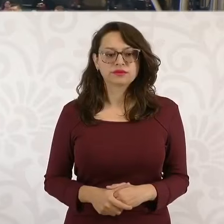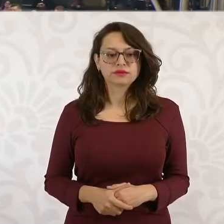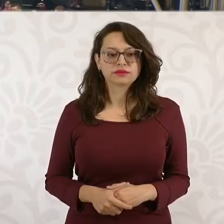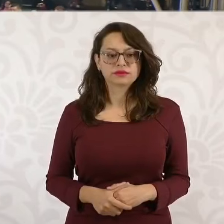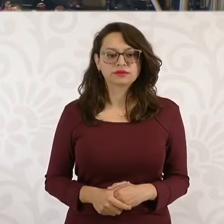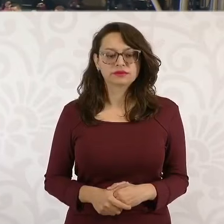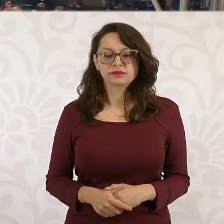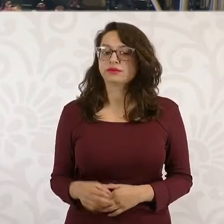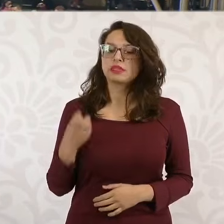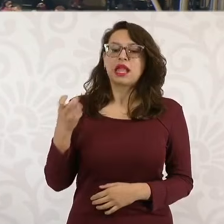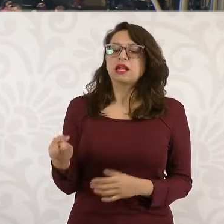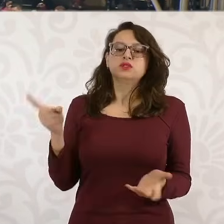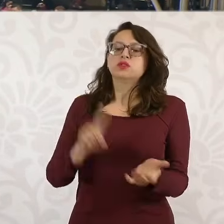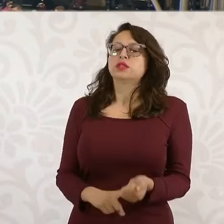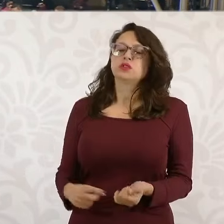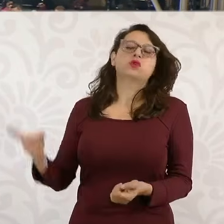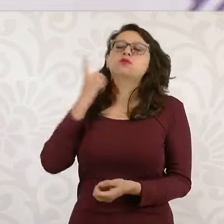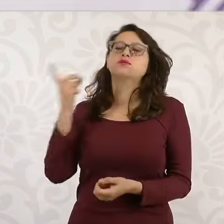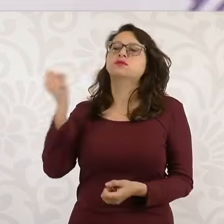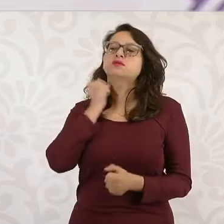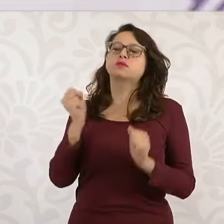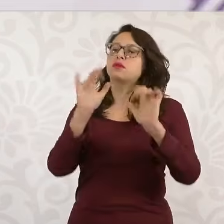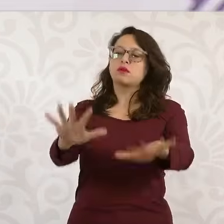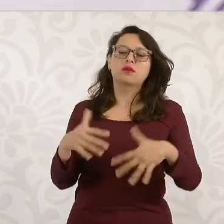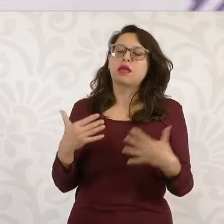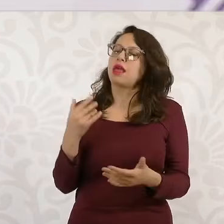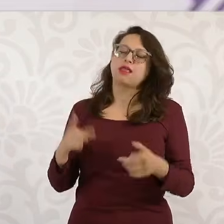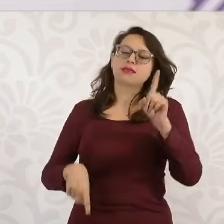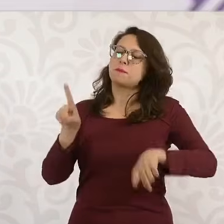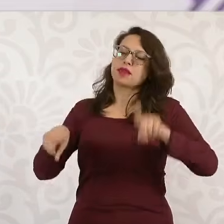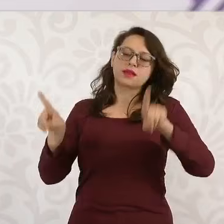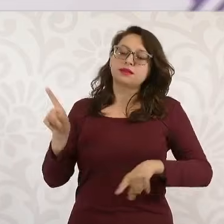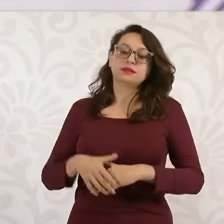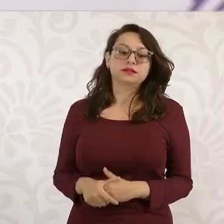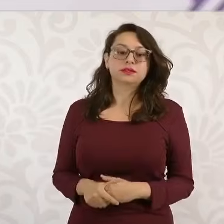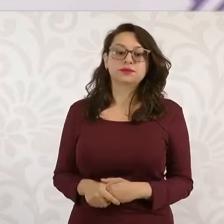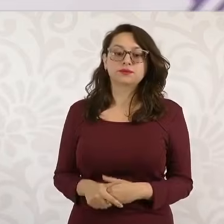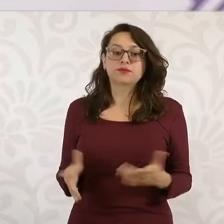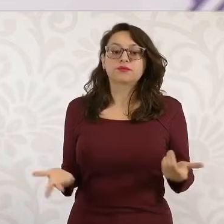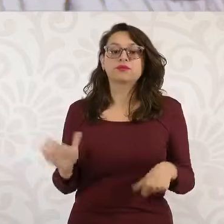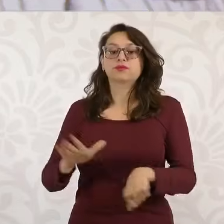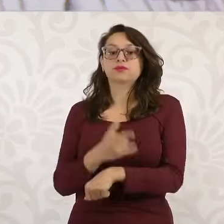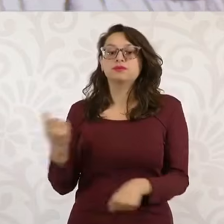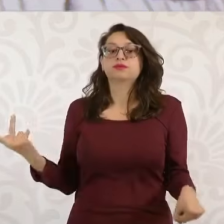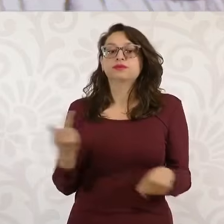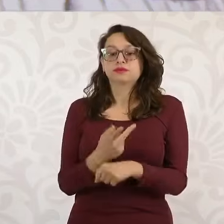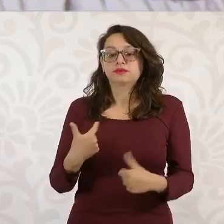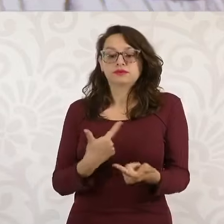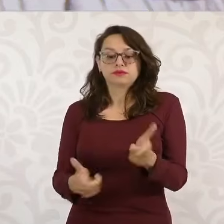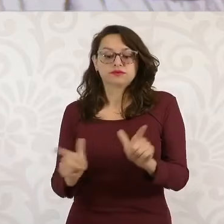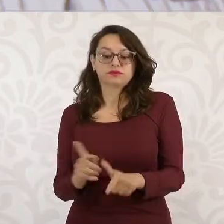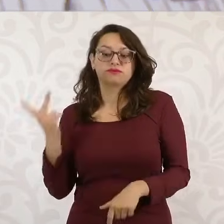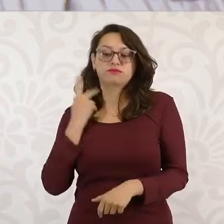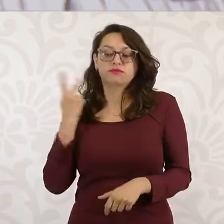depende del propio Congreso. O sea, porque el que alguien sea electo por un partido y cuando llega